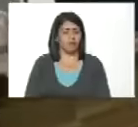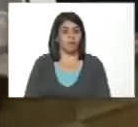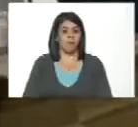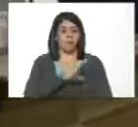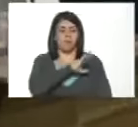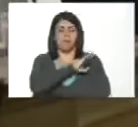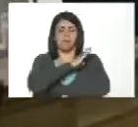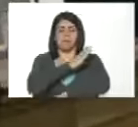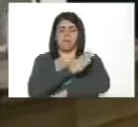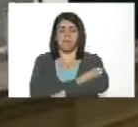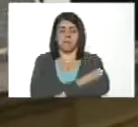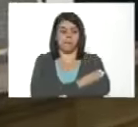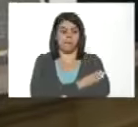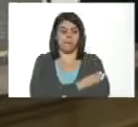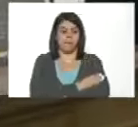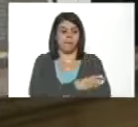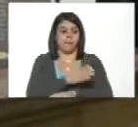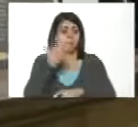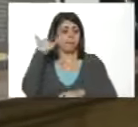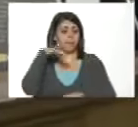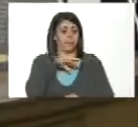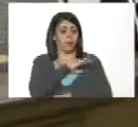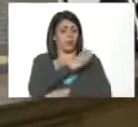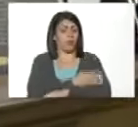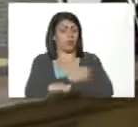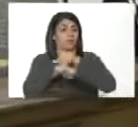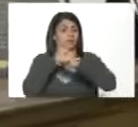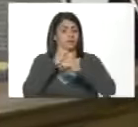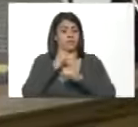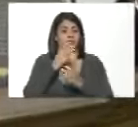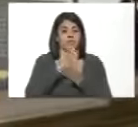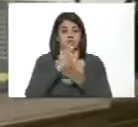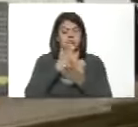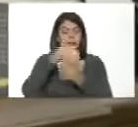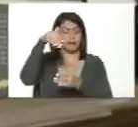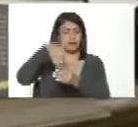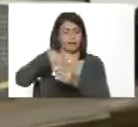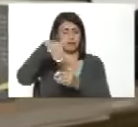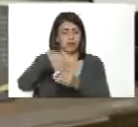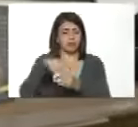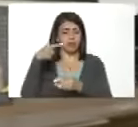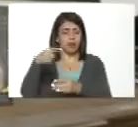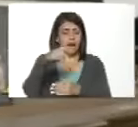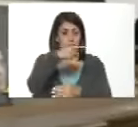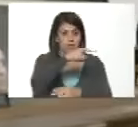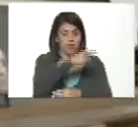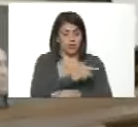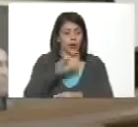ese poder, cuando digo es como un superpoder, ¿no? Que cada vez que hay elecciones van a elecciones